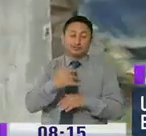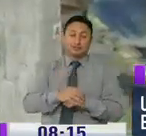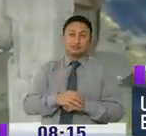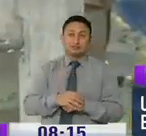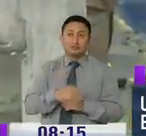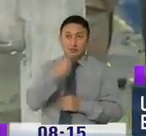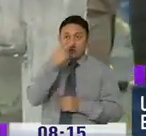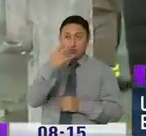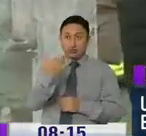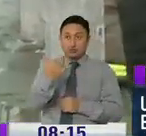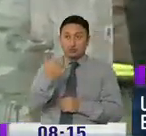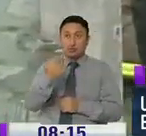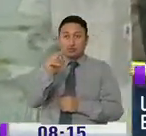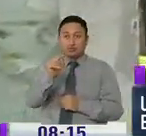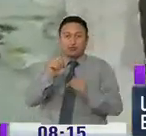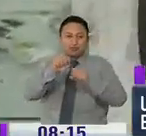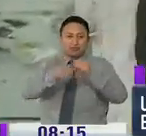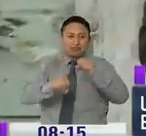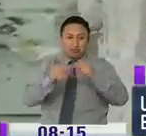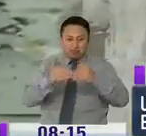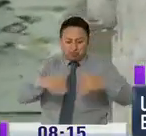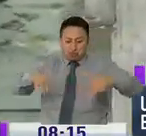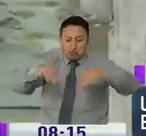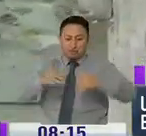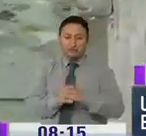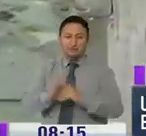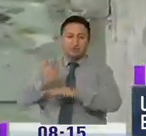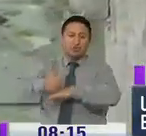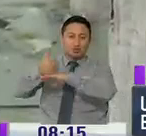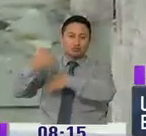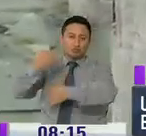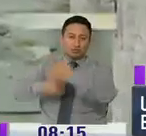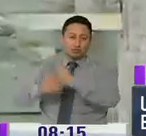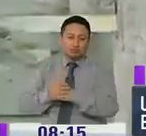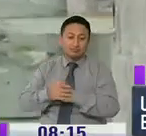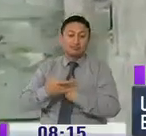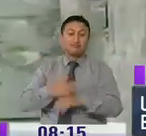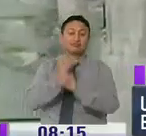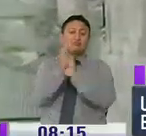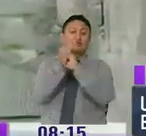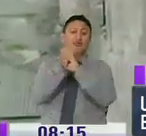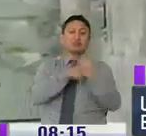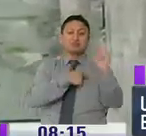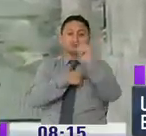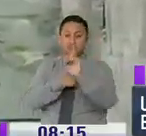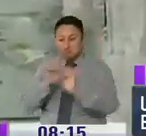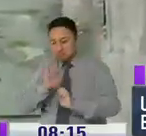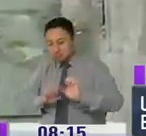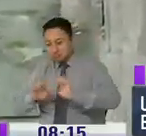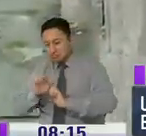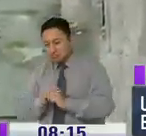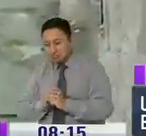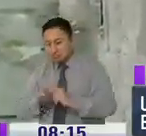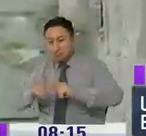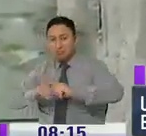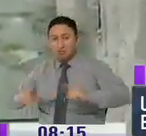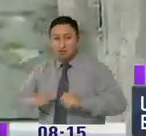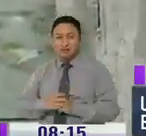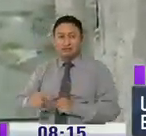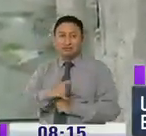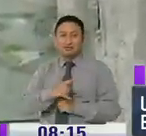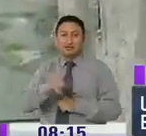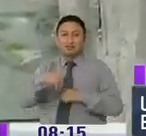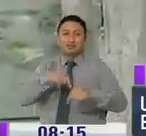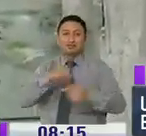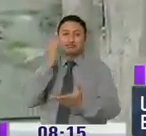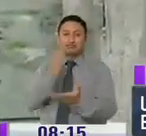ver en imágenes, ¿no?, un par de daños estructurales, como han dicho las autoridades, los ingenieros van a venir y evaluar, pero eso no ha hecho que se detenga el